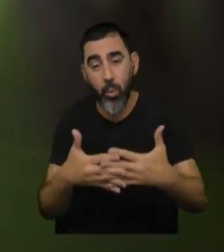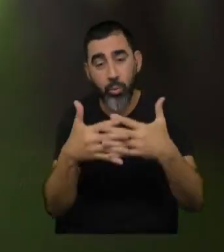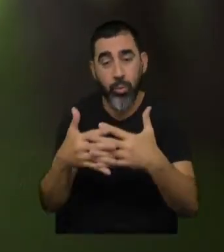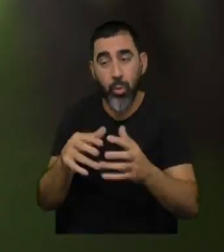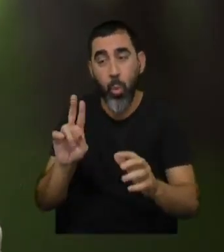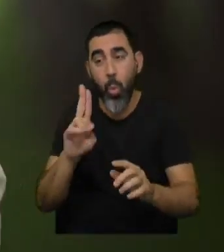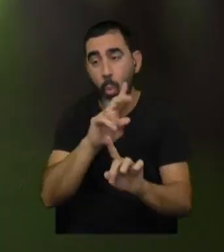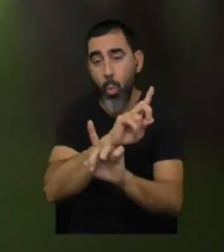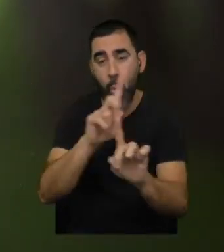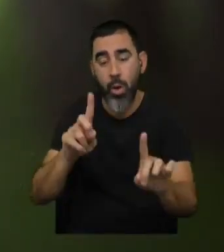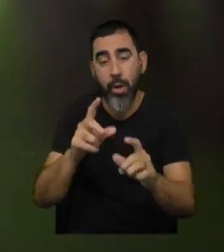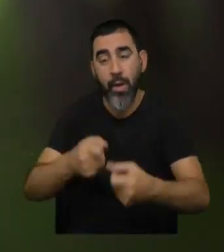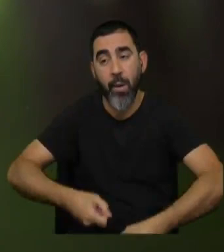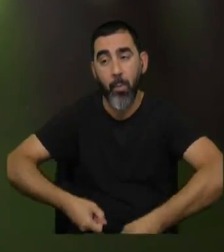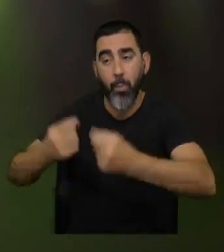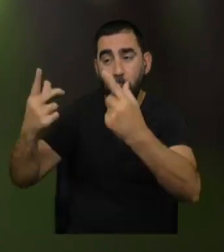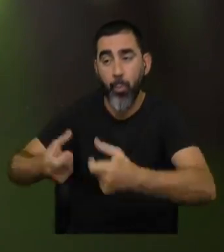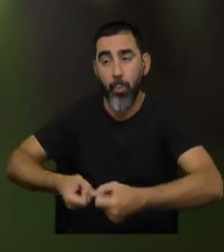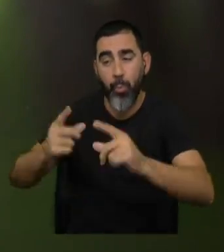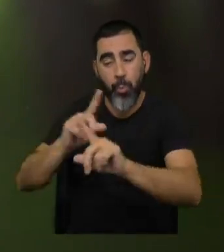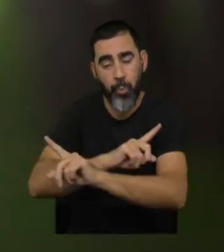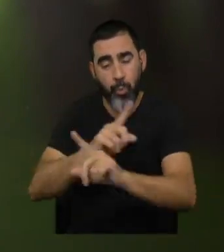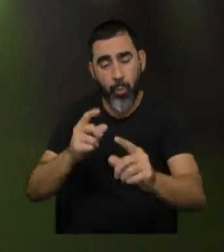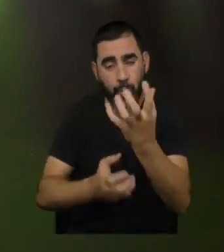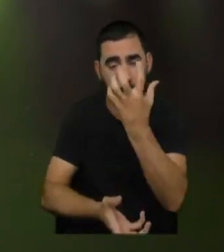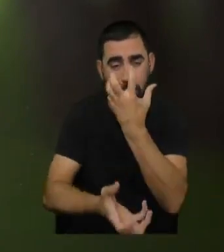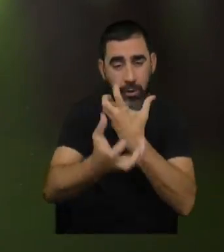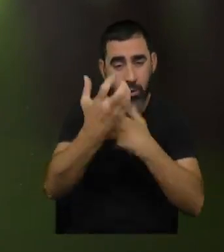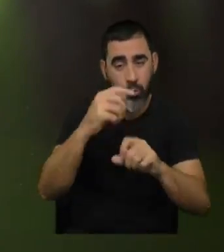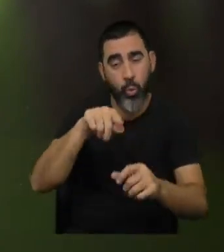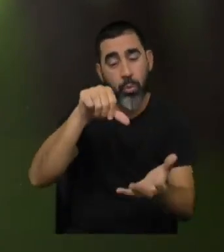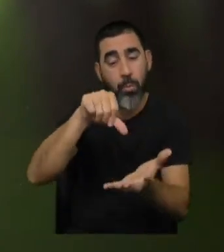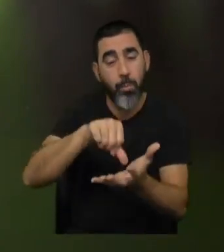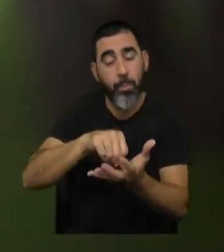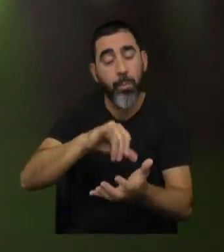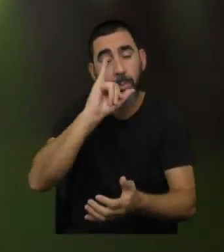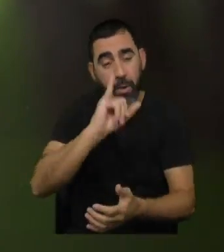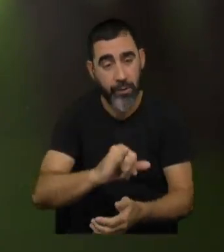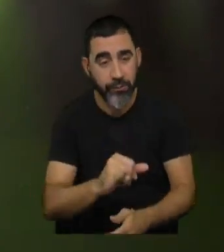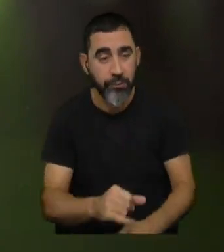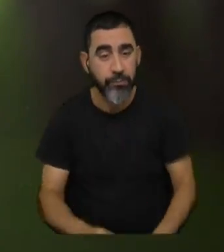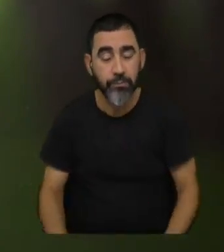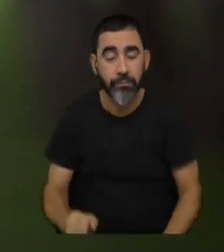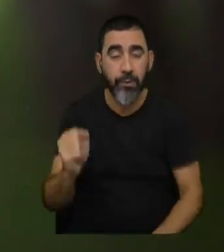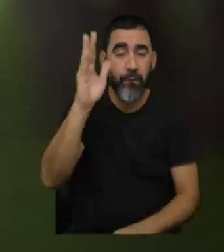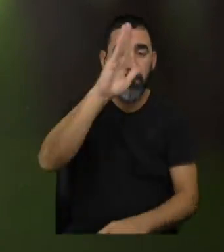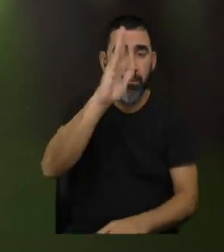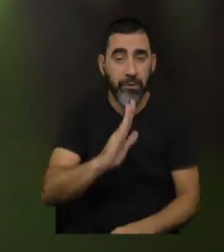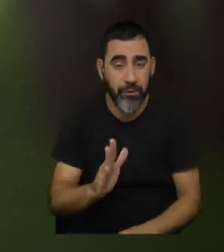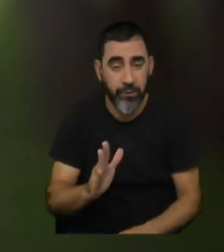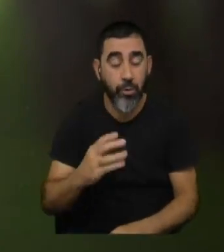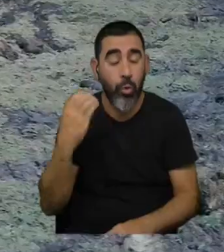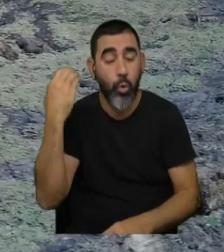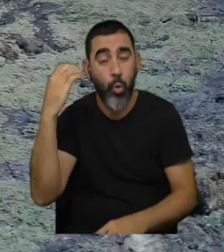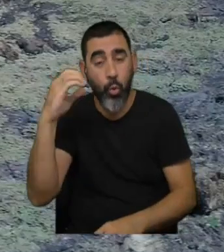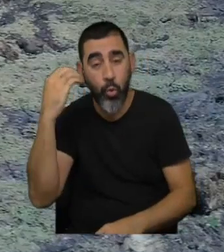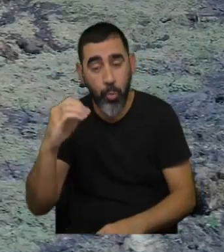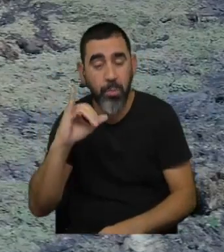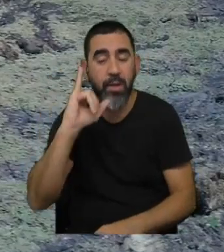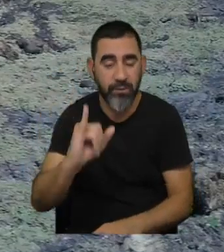tan vinculado a la exportación de fauna como sí capaz que otros países de la región, Brasil, bueno,